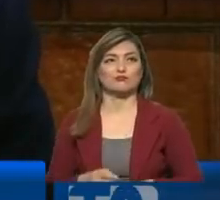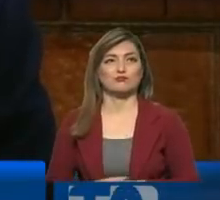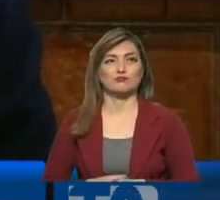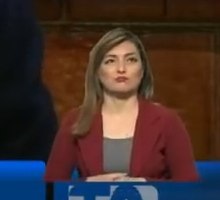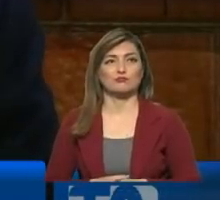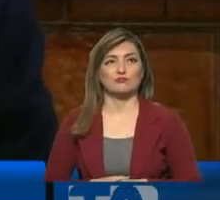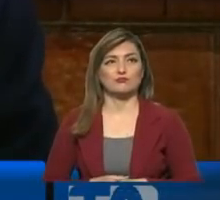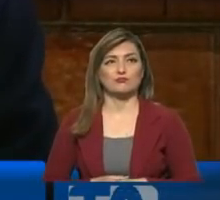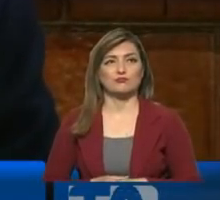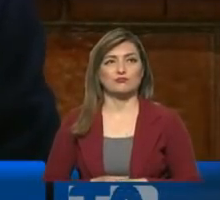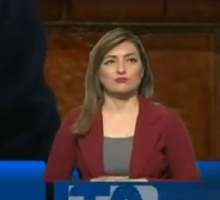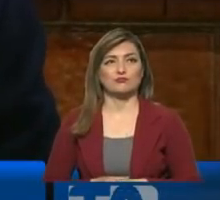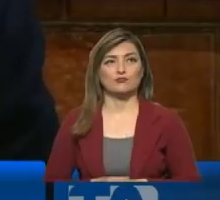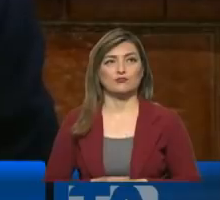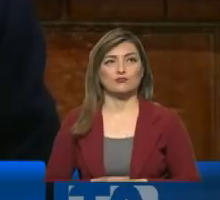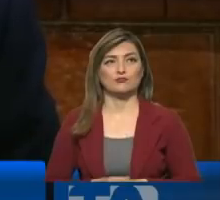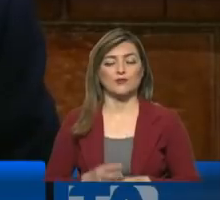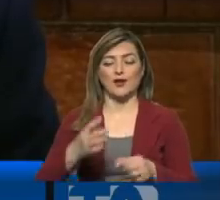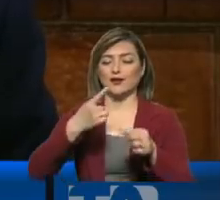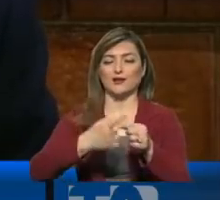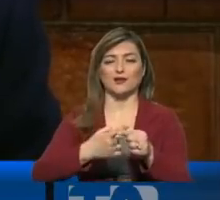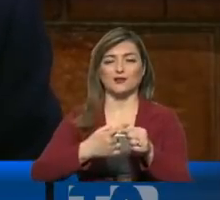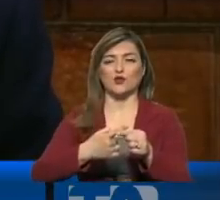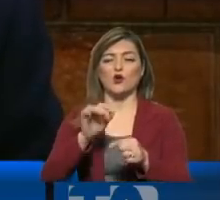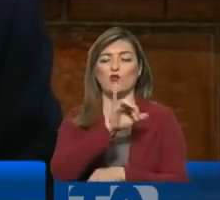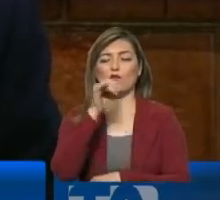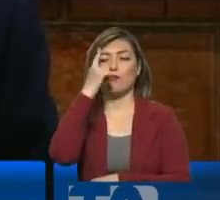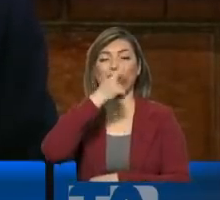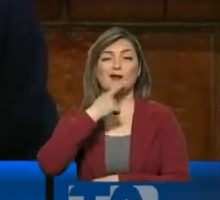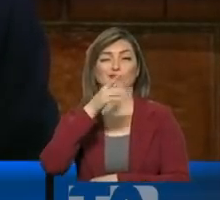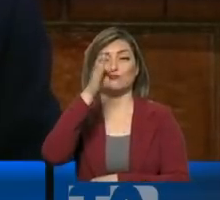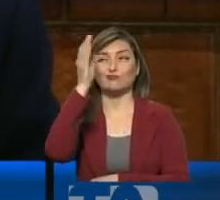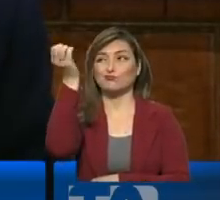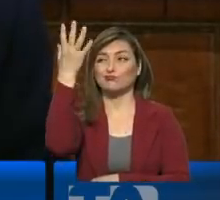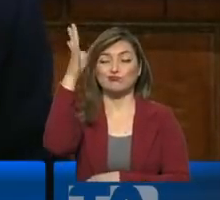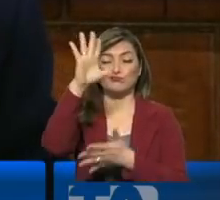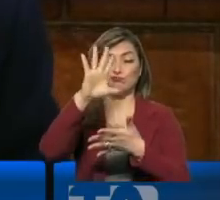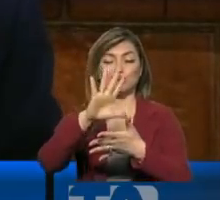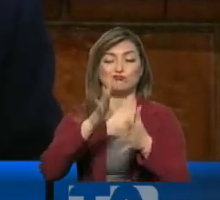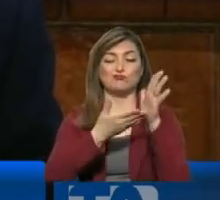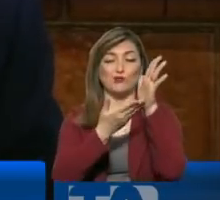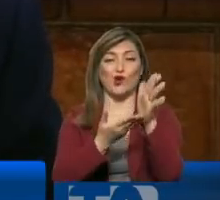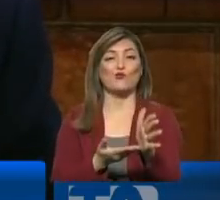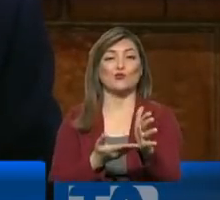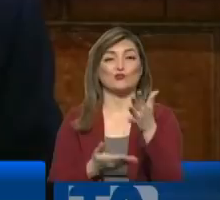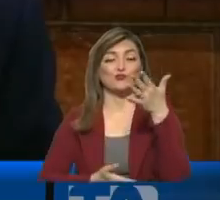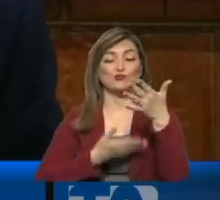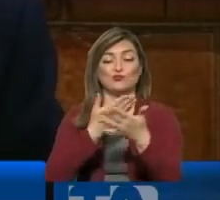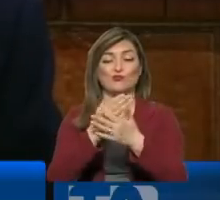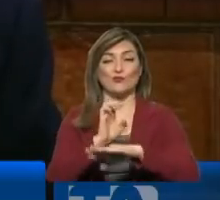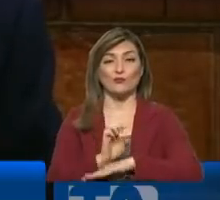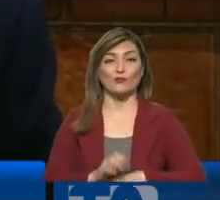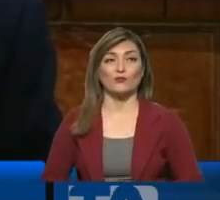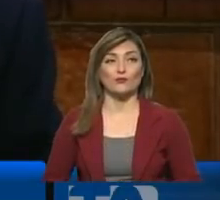para volverla a hacer esa carita de Dios, luz de América y ejemplo de todo el